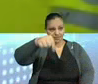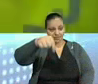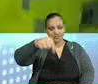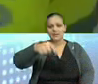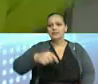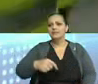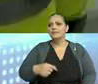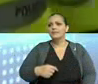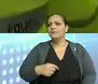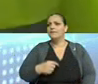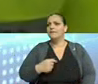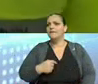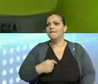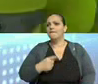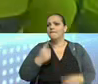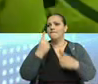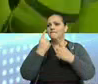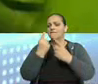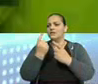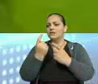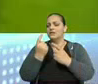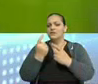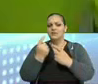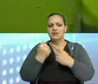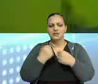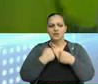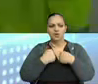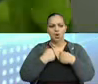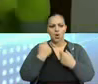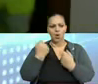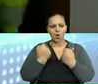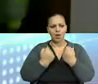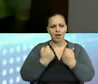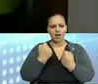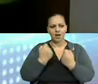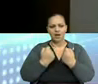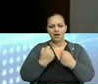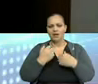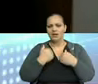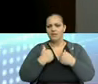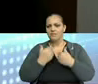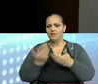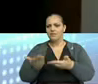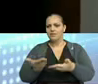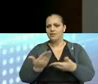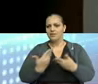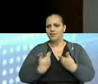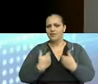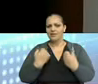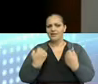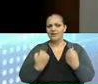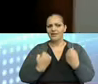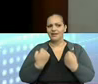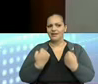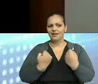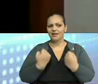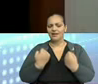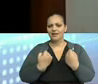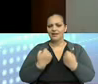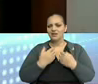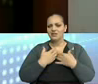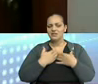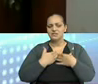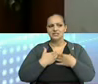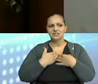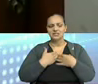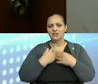fuerte. Este ese carro... Y abre el asiento, ¿cómo se llama? La guantera, y ahí está un tuco de billete.